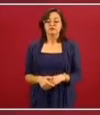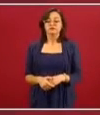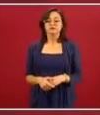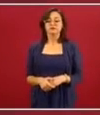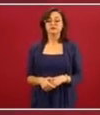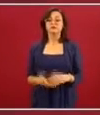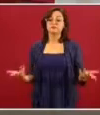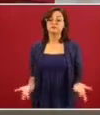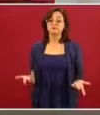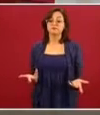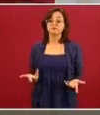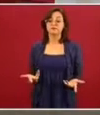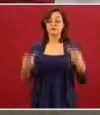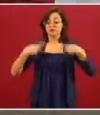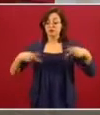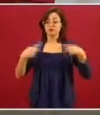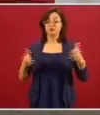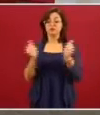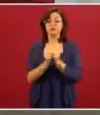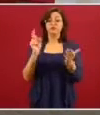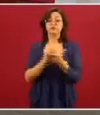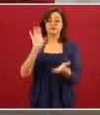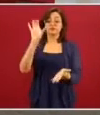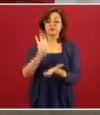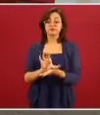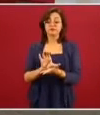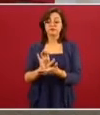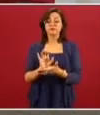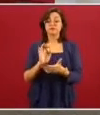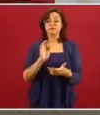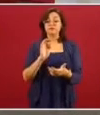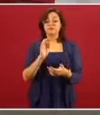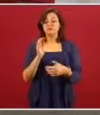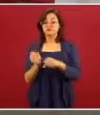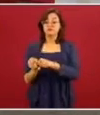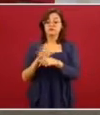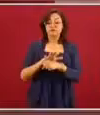el punto crítico es que si la persona con discapacidad llegara a enfermar,